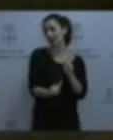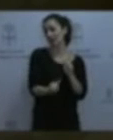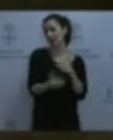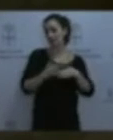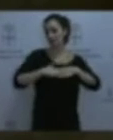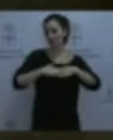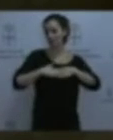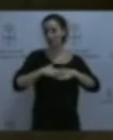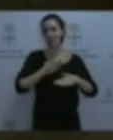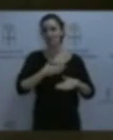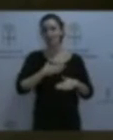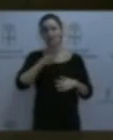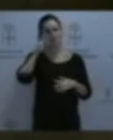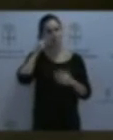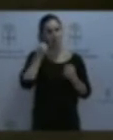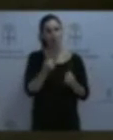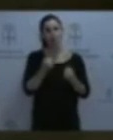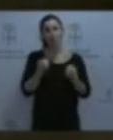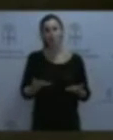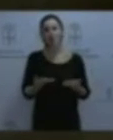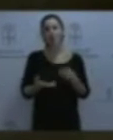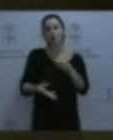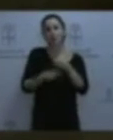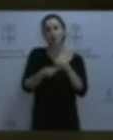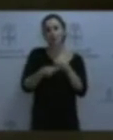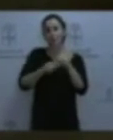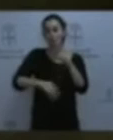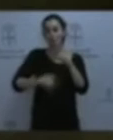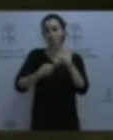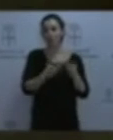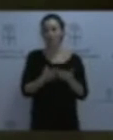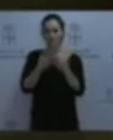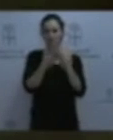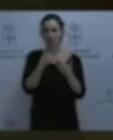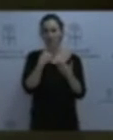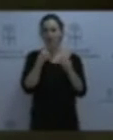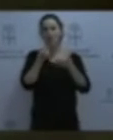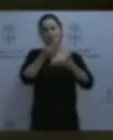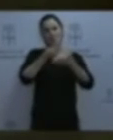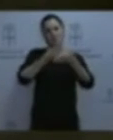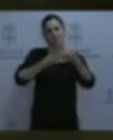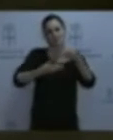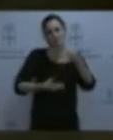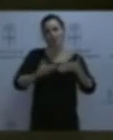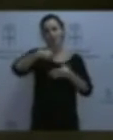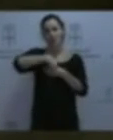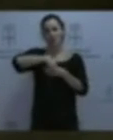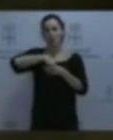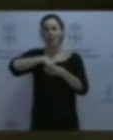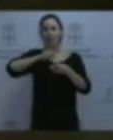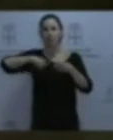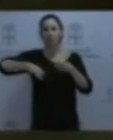parece especialmente preocupante es que en el anexo final de este estudio, donde se hace una relación de fichas con contenidos de